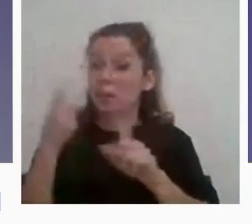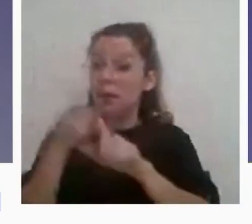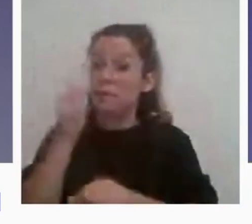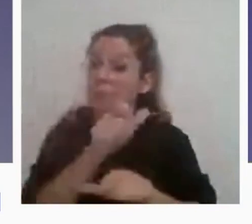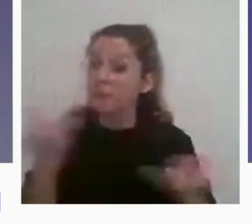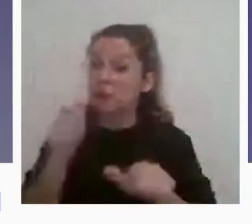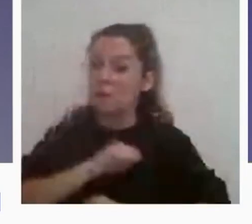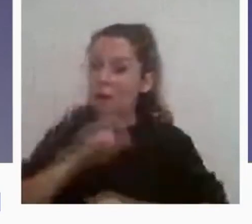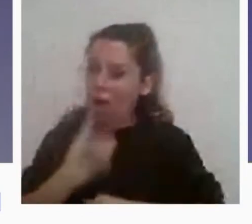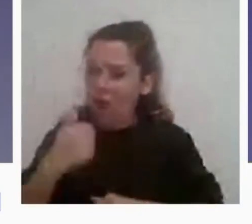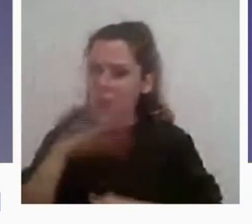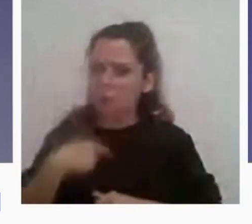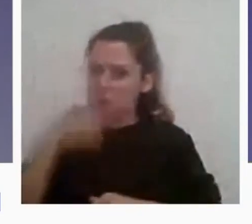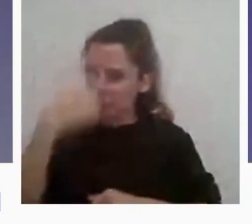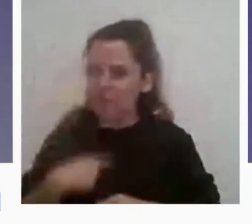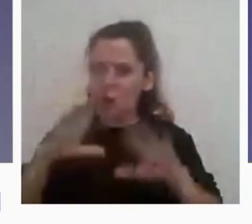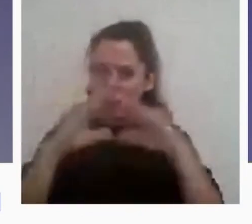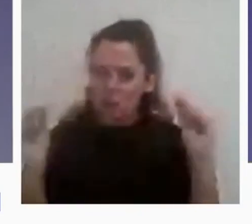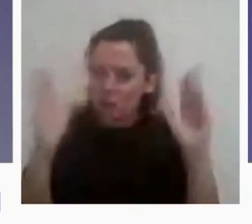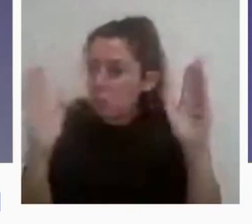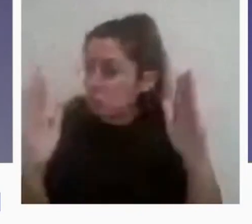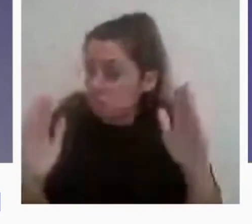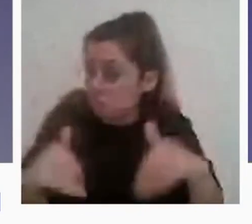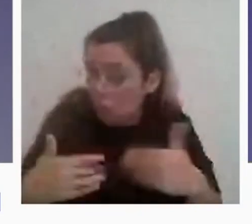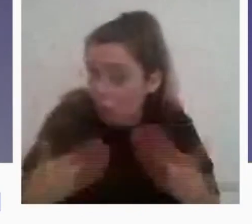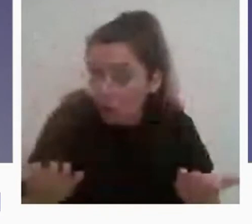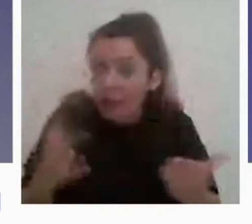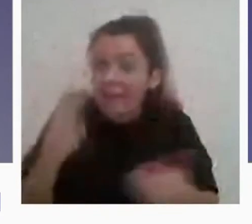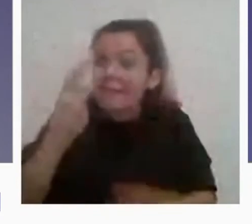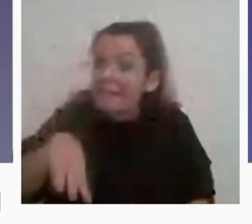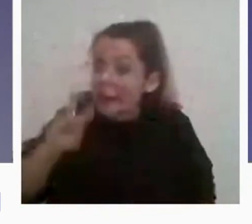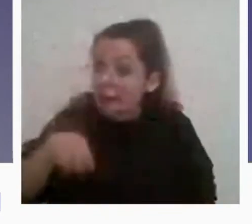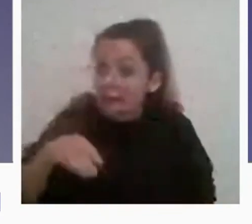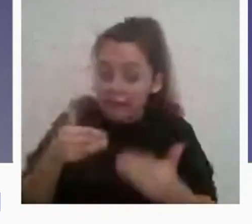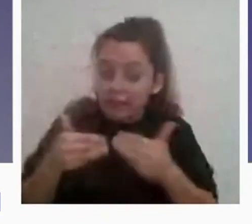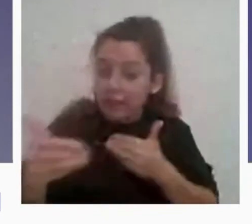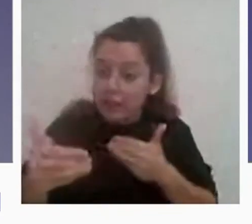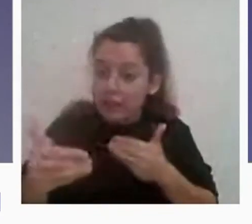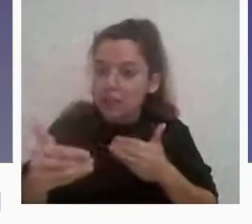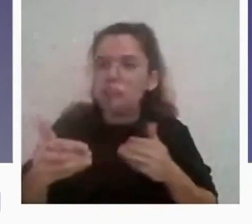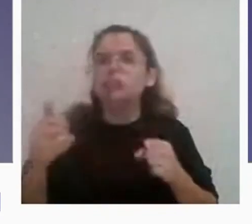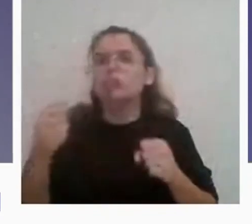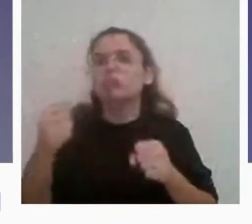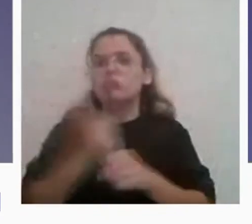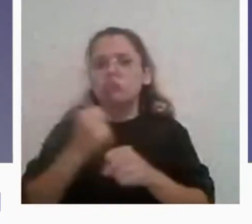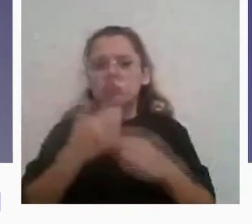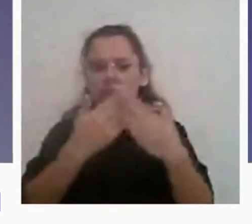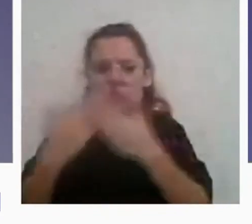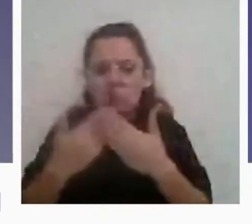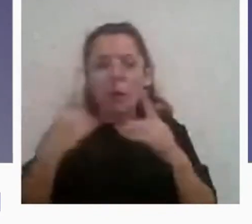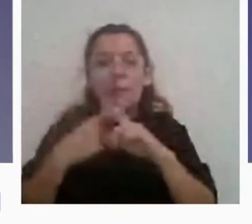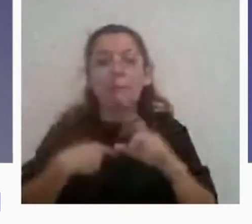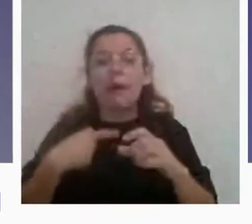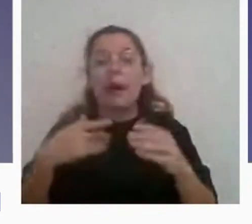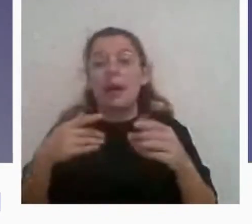que no tienen por qué ser universitarios, en 3 meses se puedan capacitar en cuna de manera muy intensiva para entrar a un mercado laboral que, bueno, que